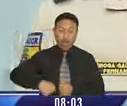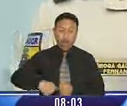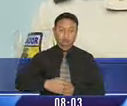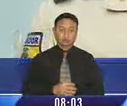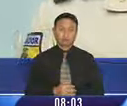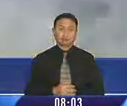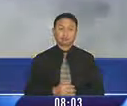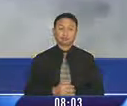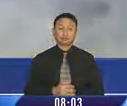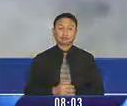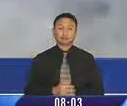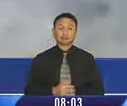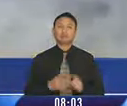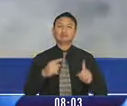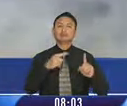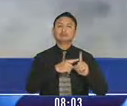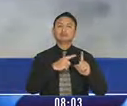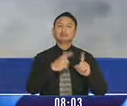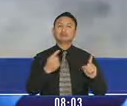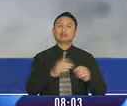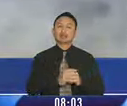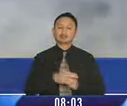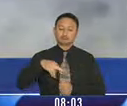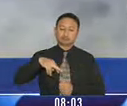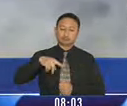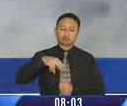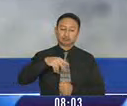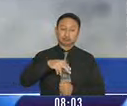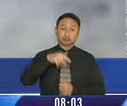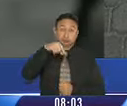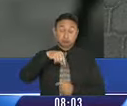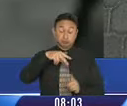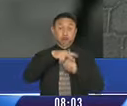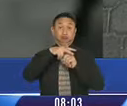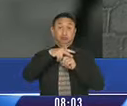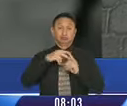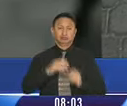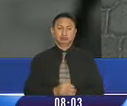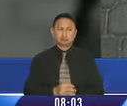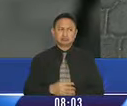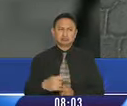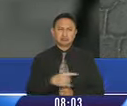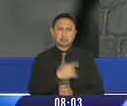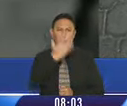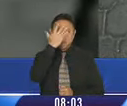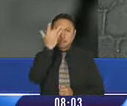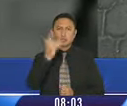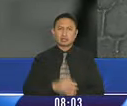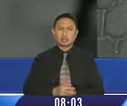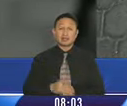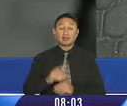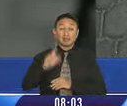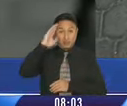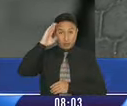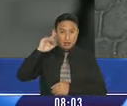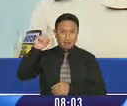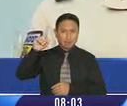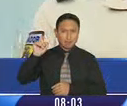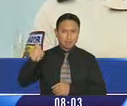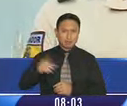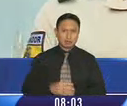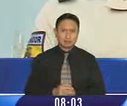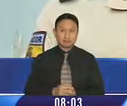altura del pecho. La víctima se encontraba caminando cuando fue sorprendido. ¿Cuál sería el móvil del crimen? Le consultamos a la policía.